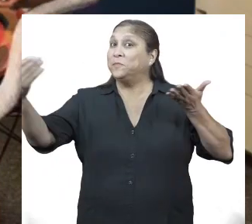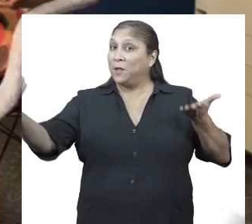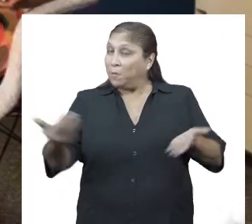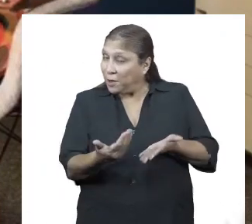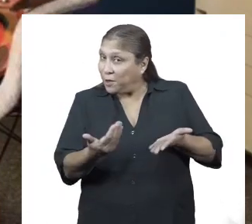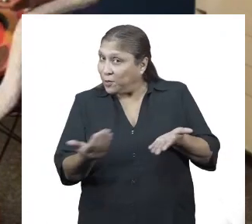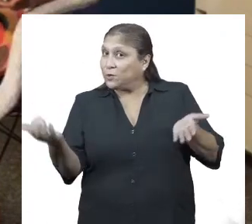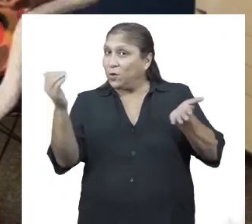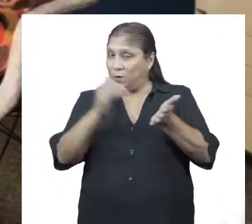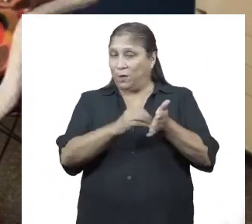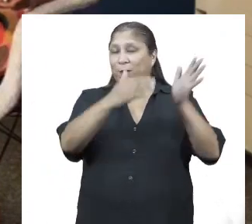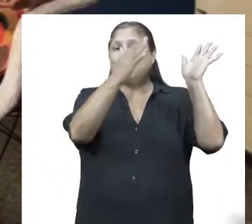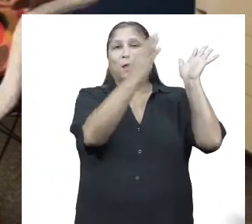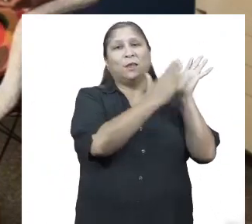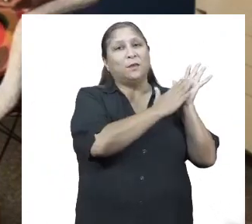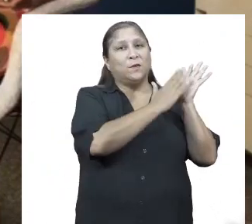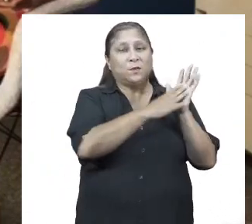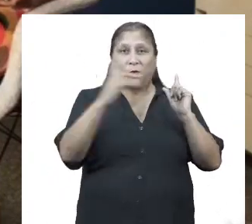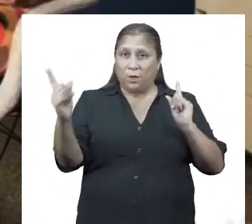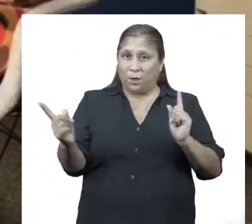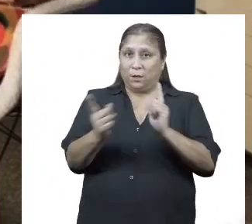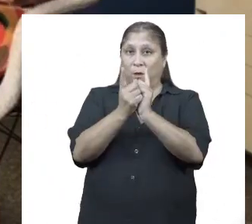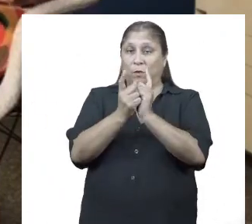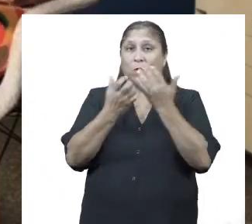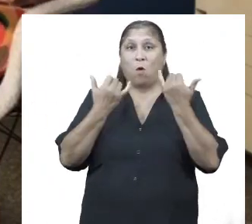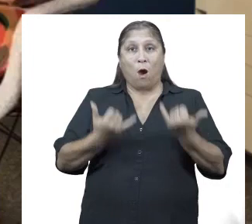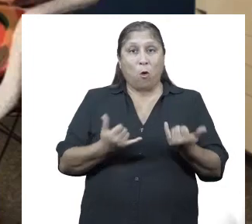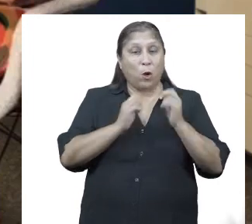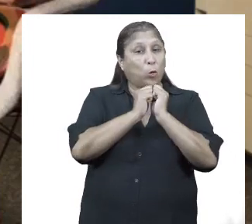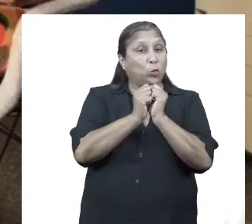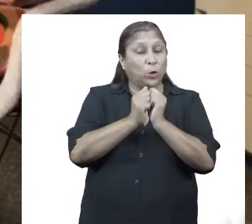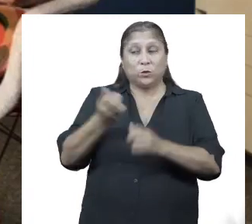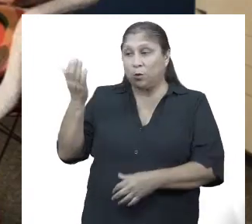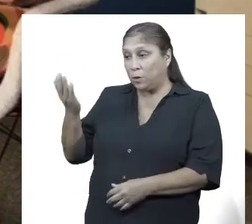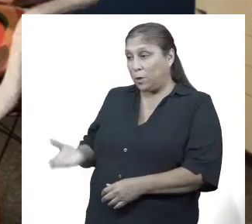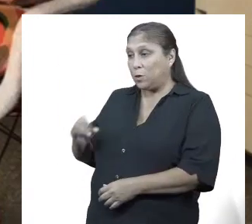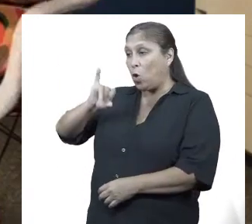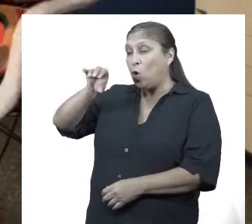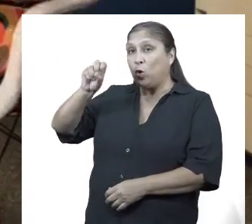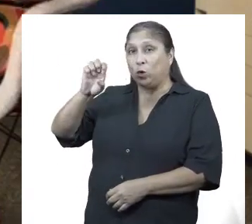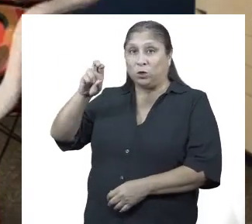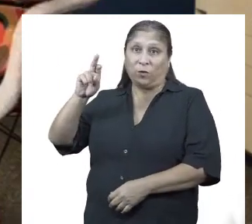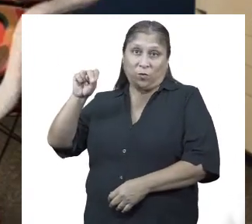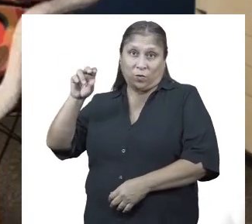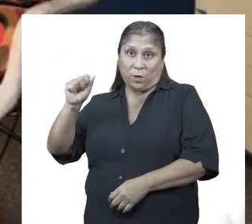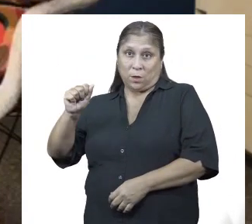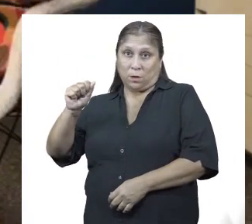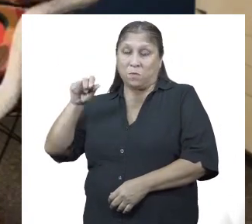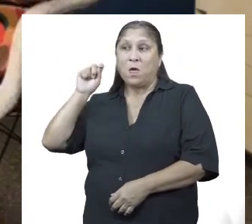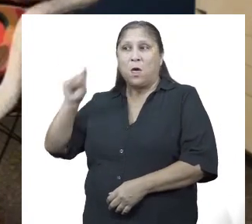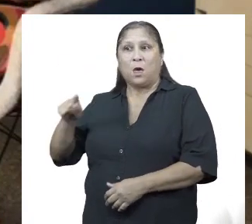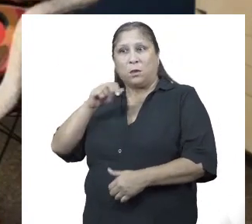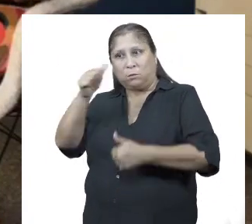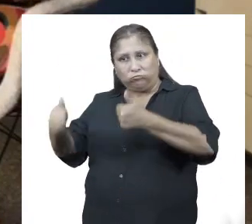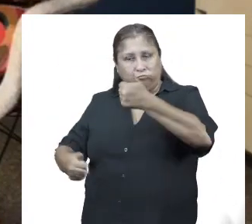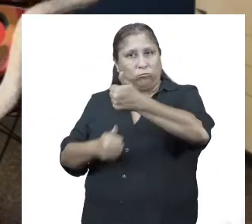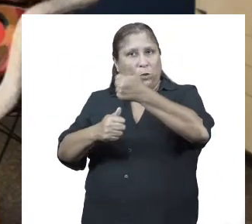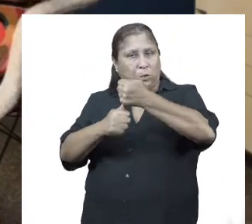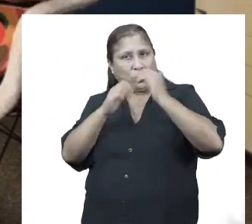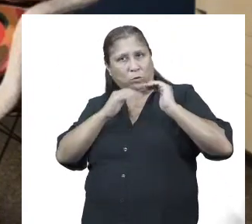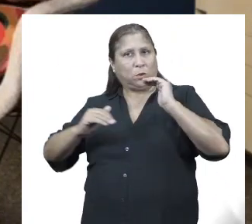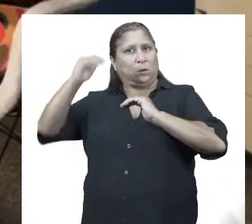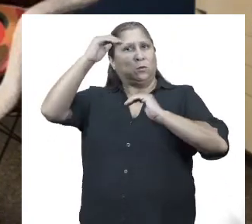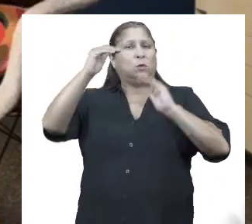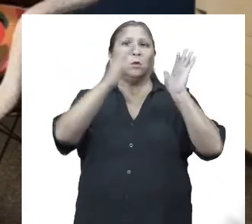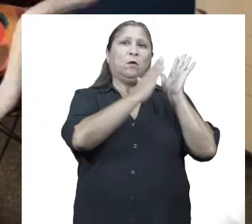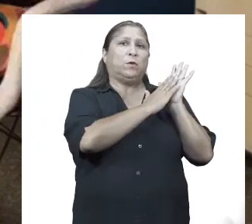Bienvenidos nuevamente a Defensoría en Directo. Esta vez nos acompaña Josefina Miruquezada. Ella es asesora de la Alta Dirección de la Defensoría